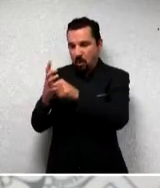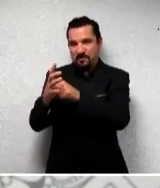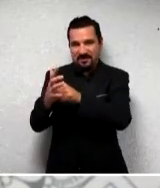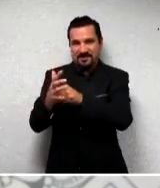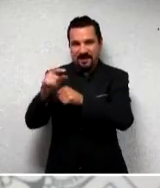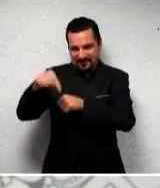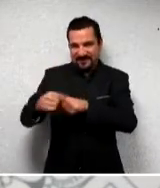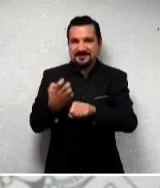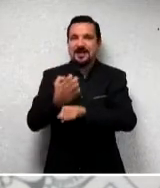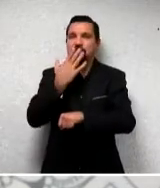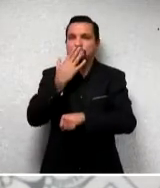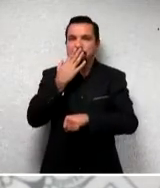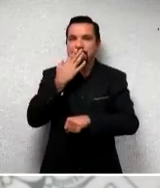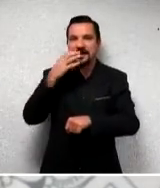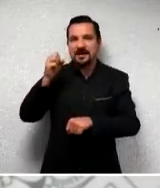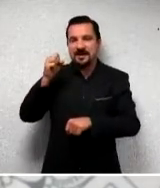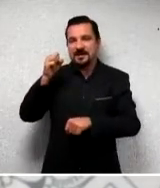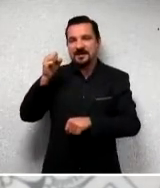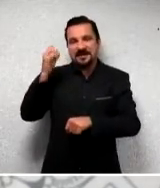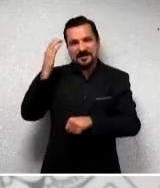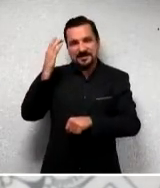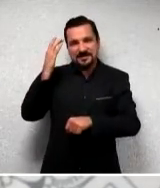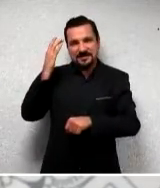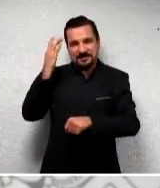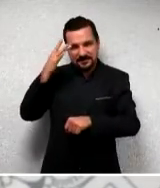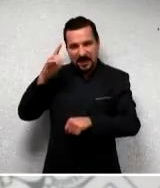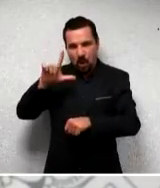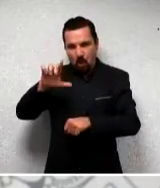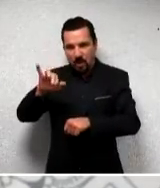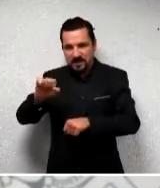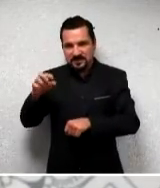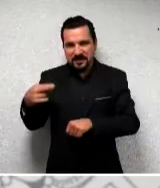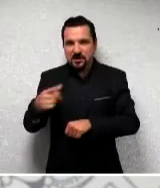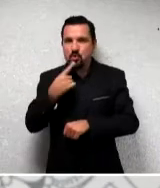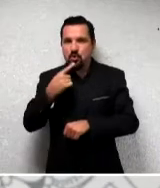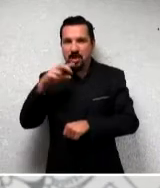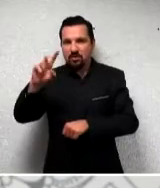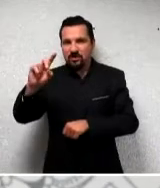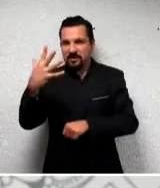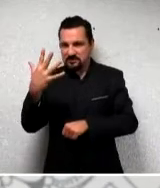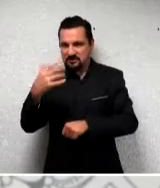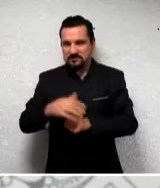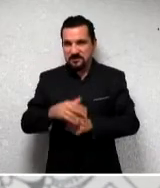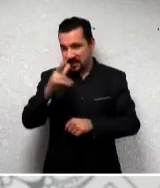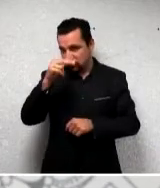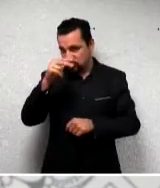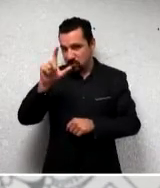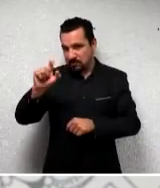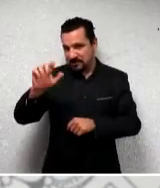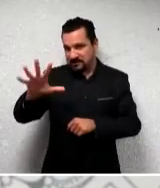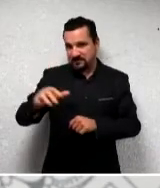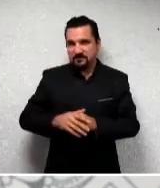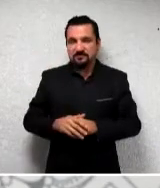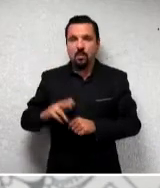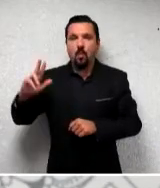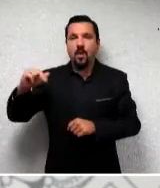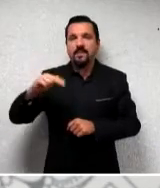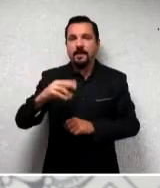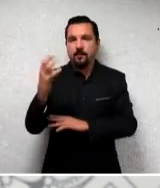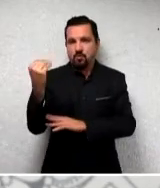sonora san luis río colorado 35 hermosillo 25 huatabampo 9